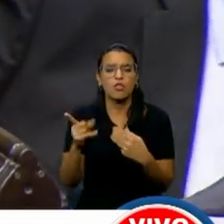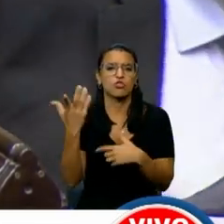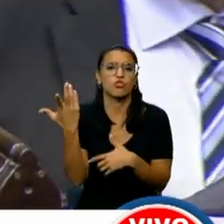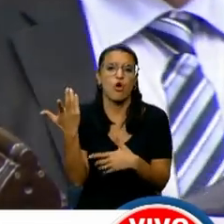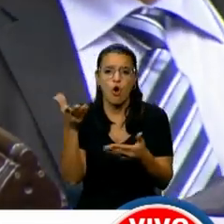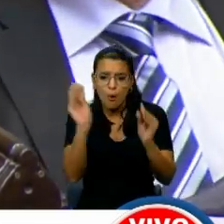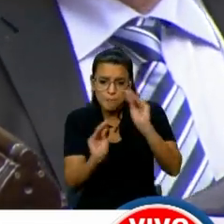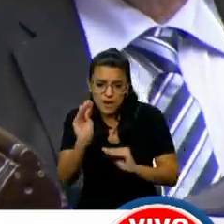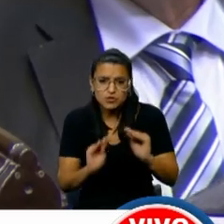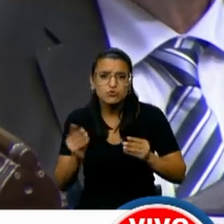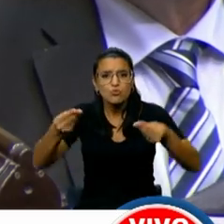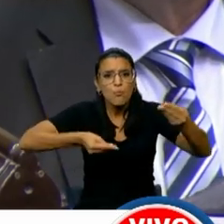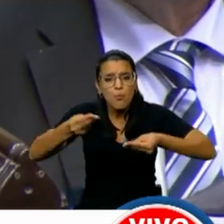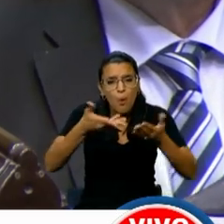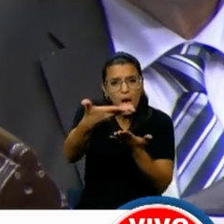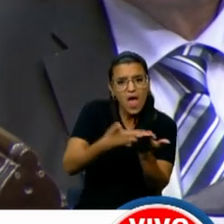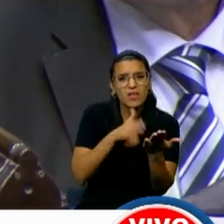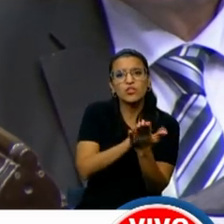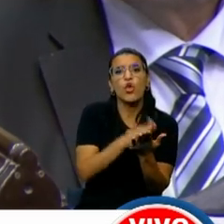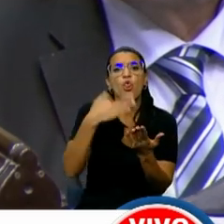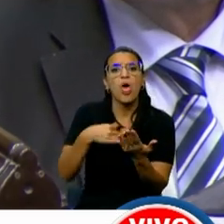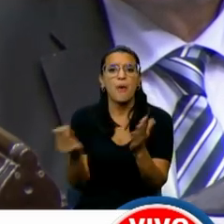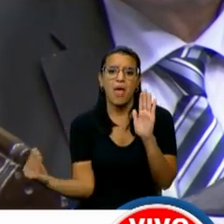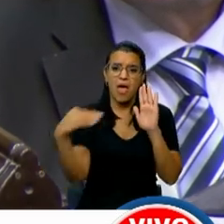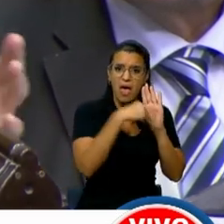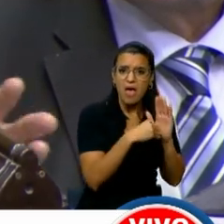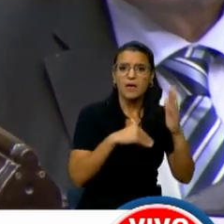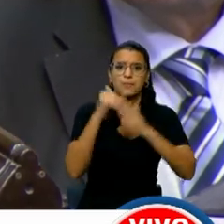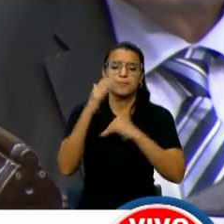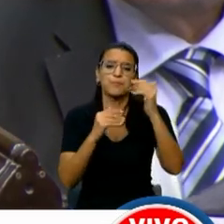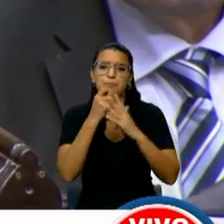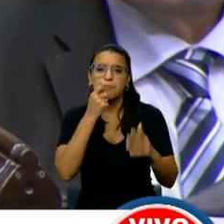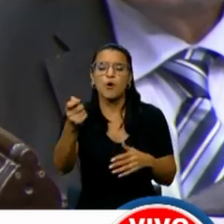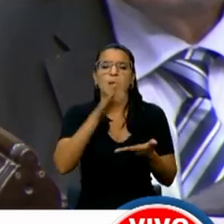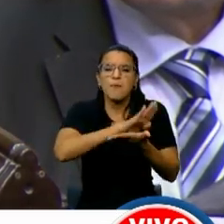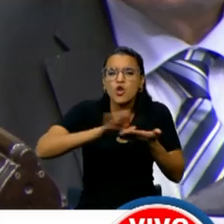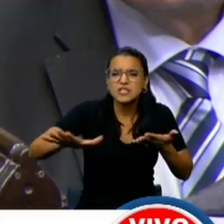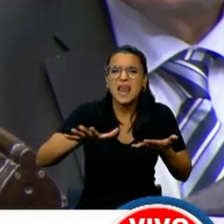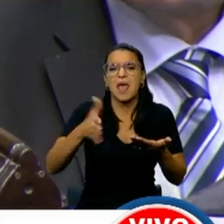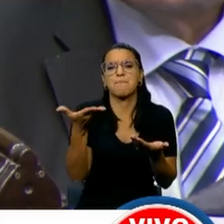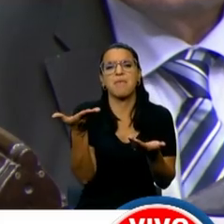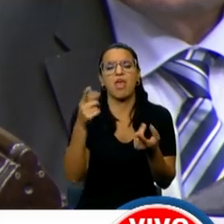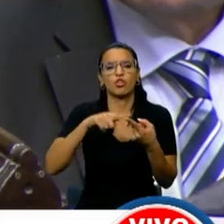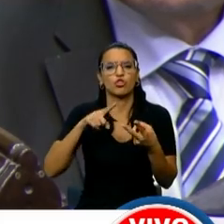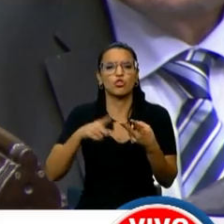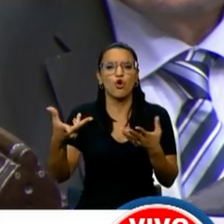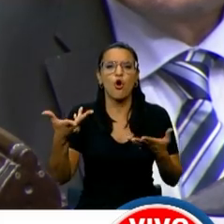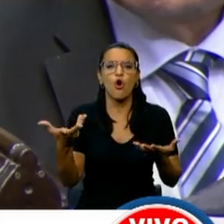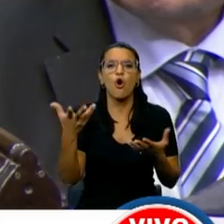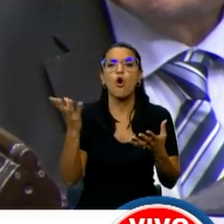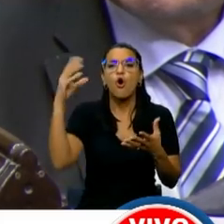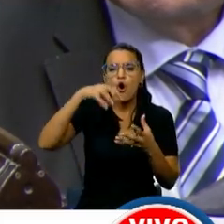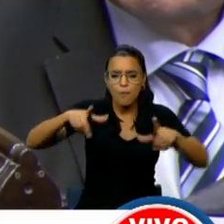presupuesto federal tiene que incluir las grandes obras de infraestructura tales como las obras de saneamiento las obras de plantas